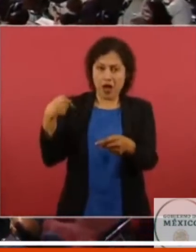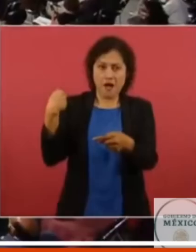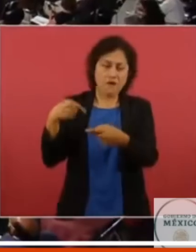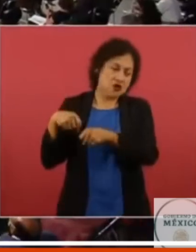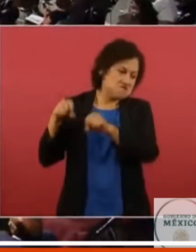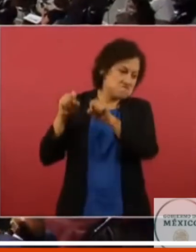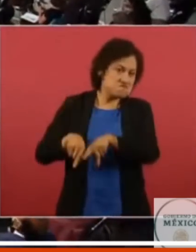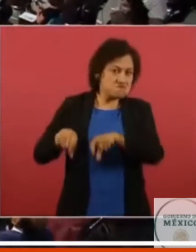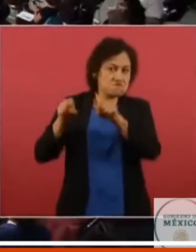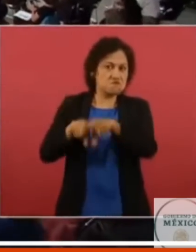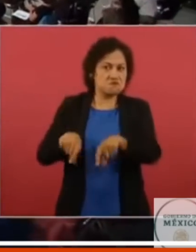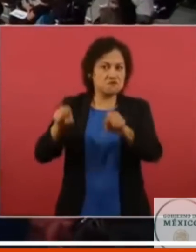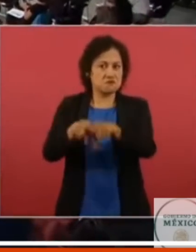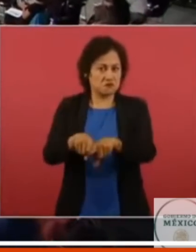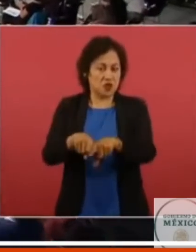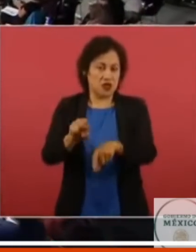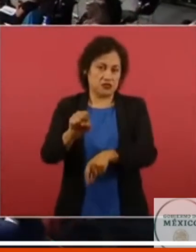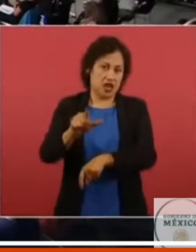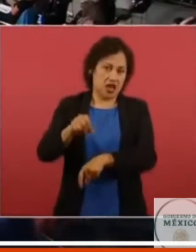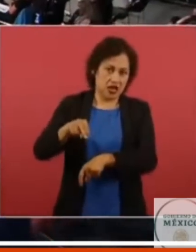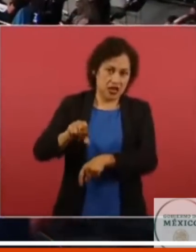y para colmo,